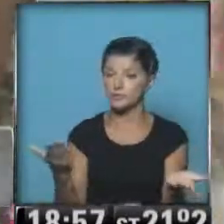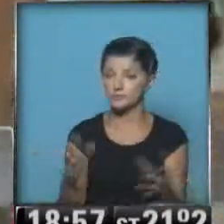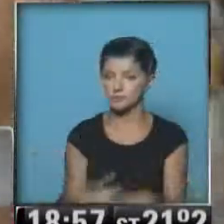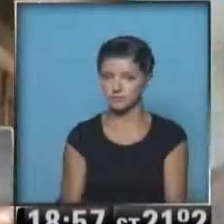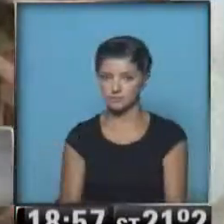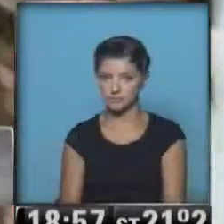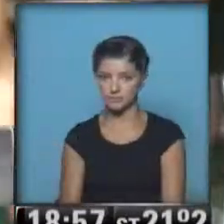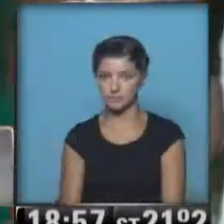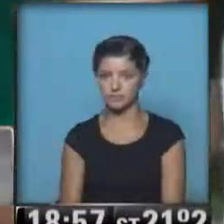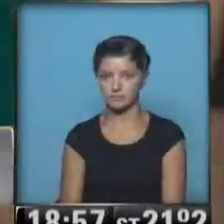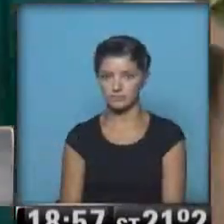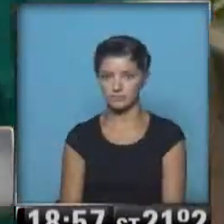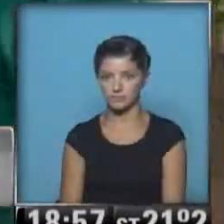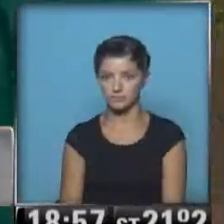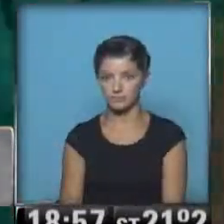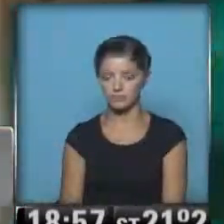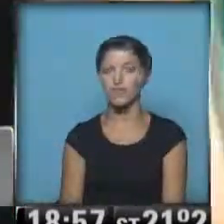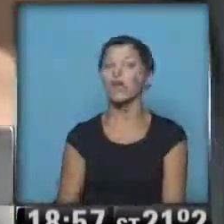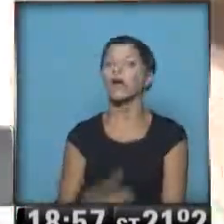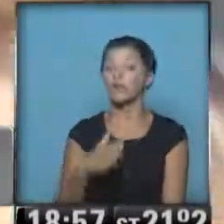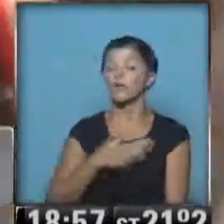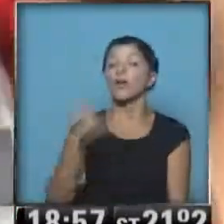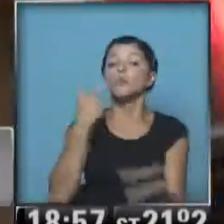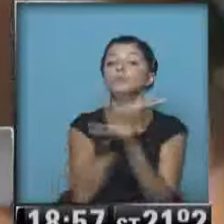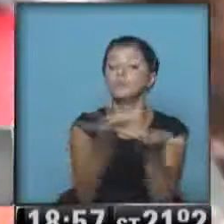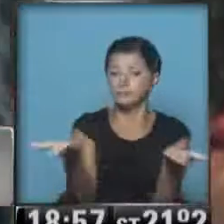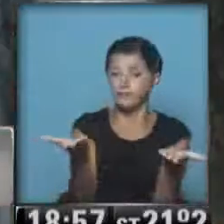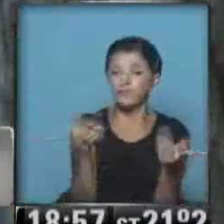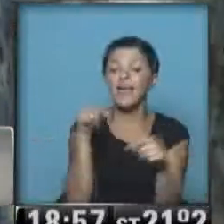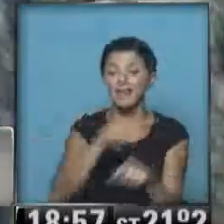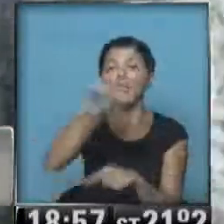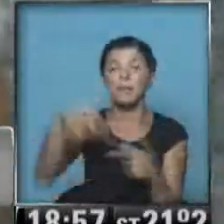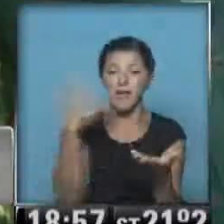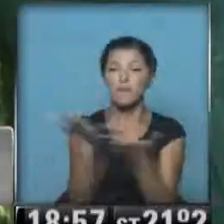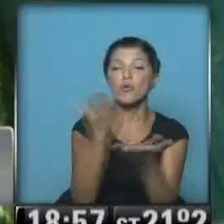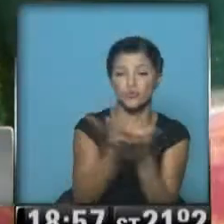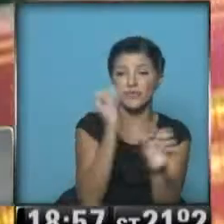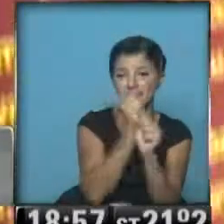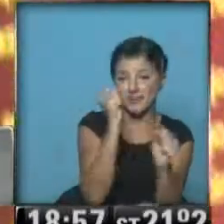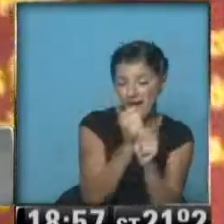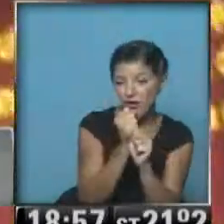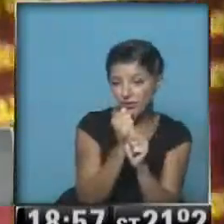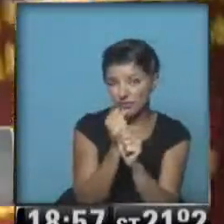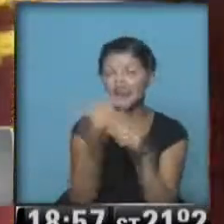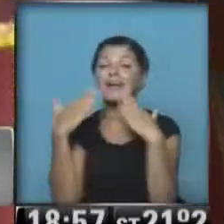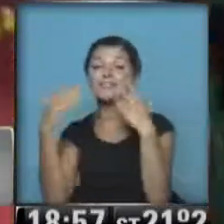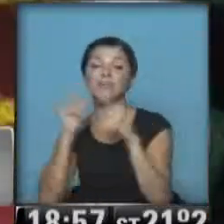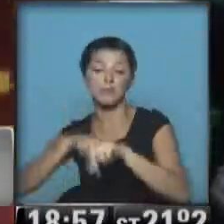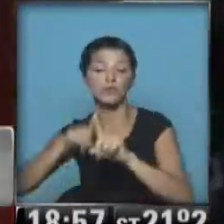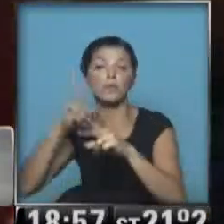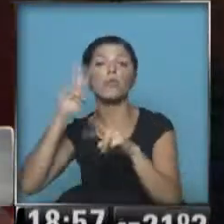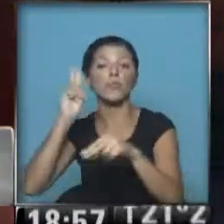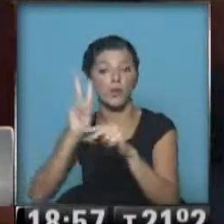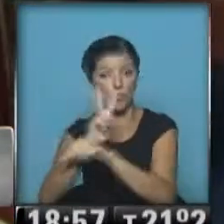estamos reproduciendo trabajo y mano de obra para todos lados a través de la conservación de las áreas